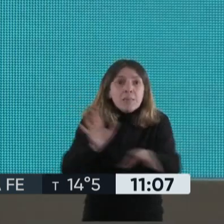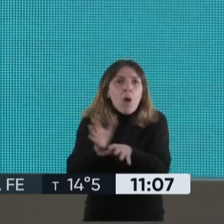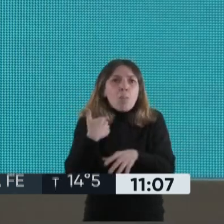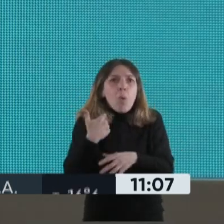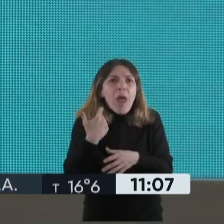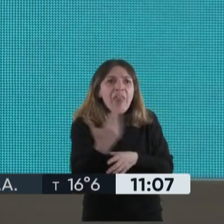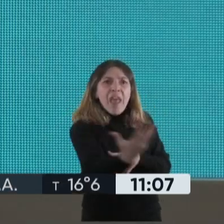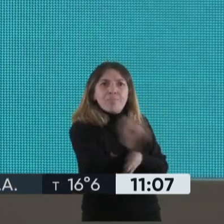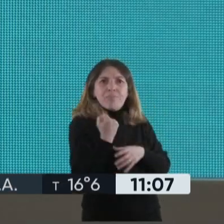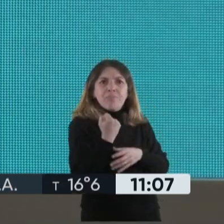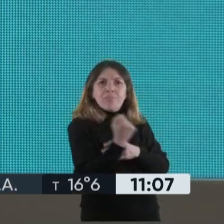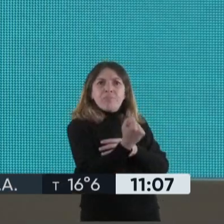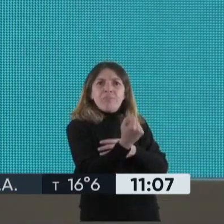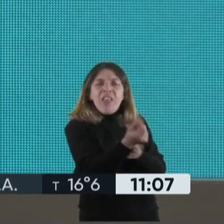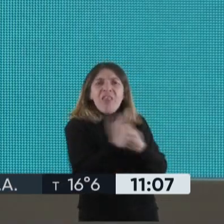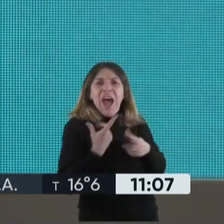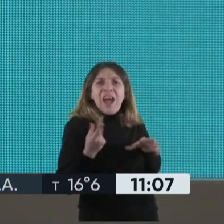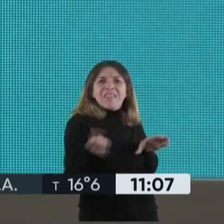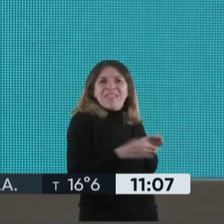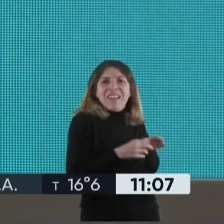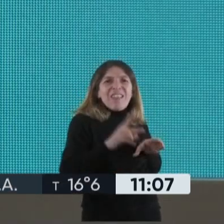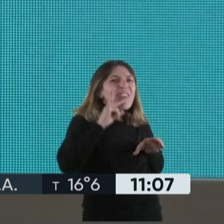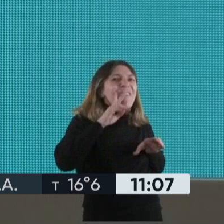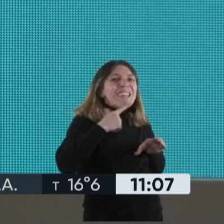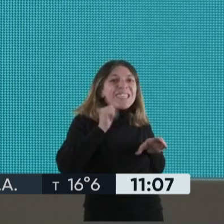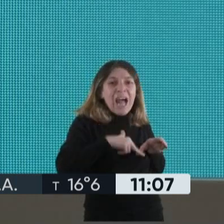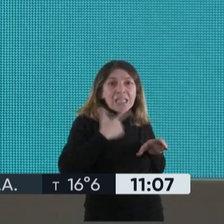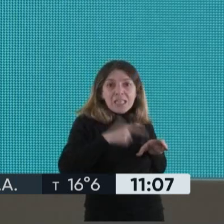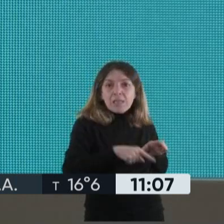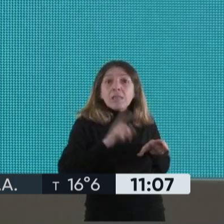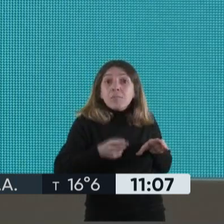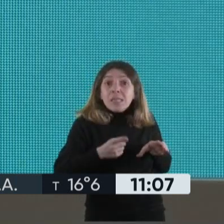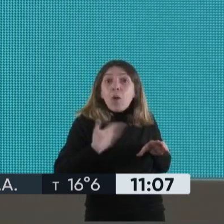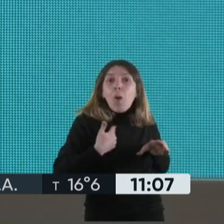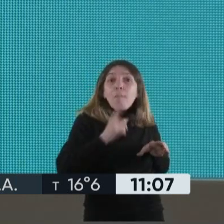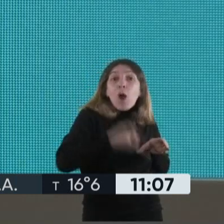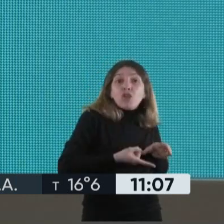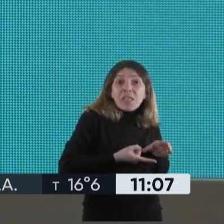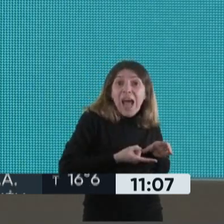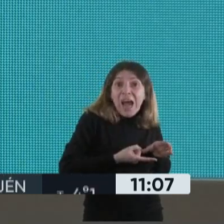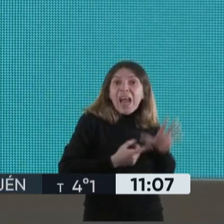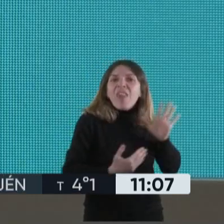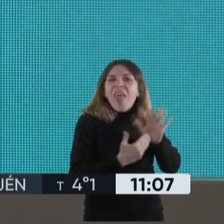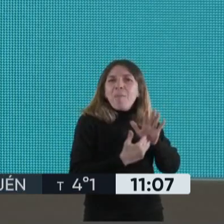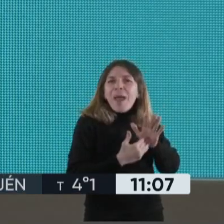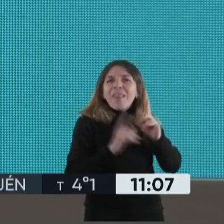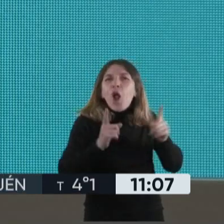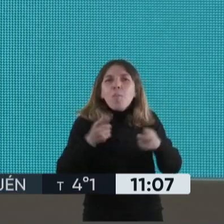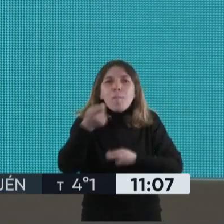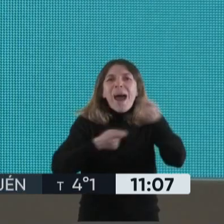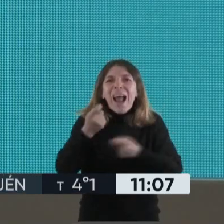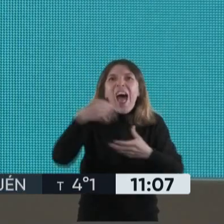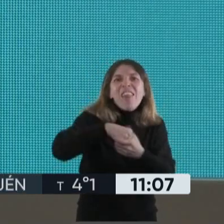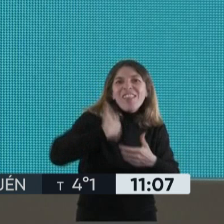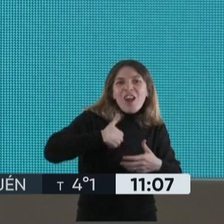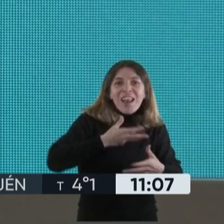base equivalente al 30% de la inyección incremental, pudiendo este porcentaje incrementarse en función de la cobertura del mercado interno